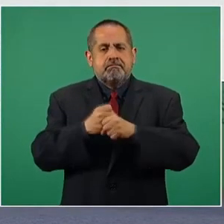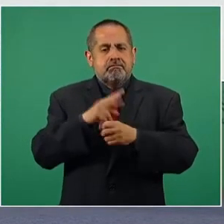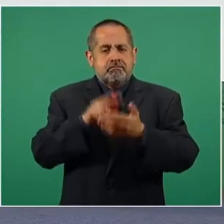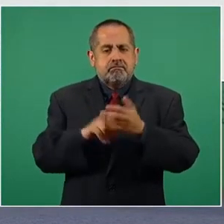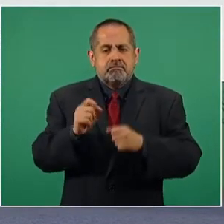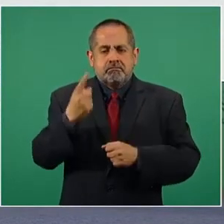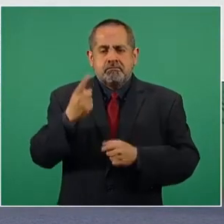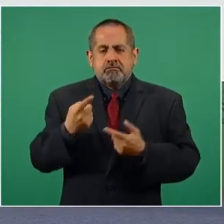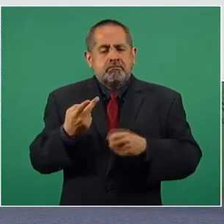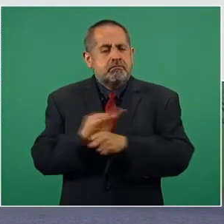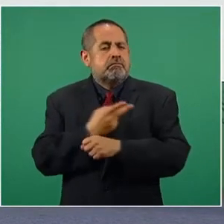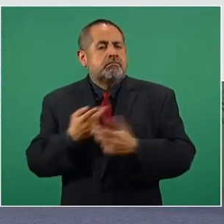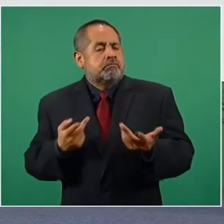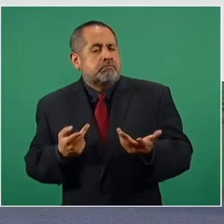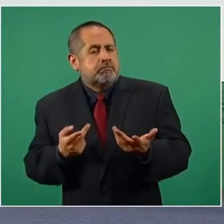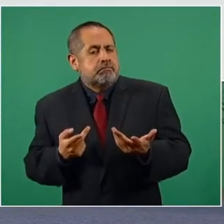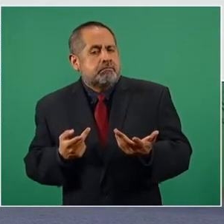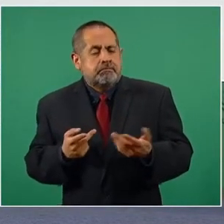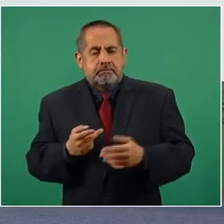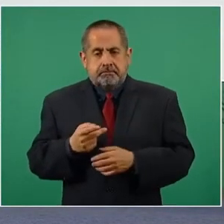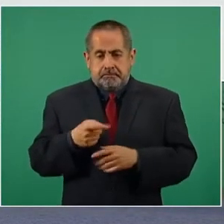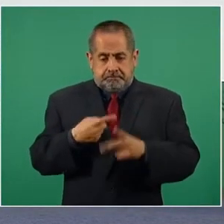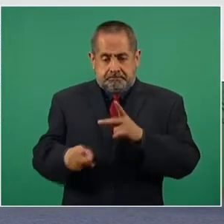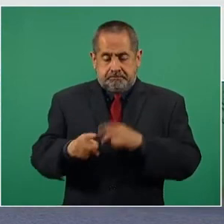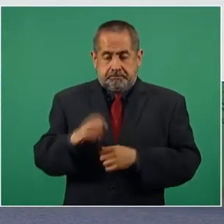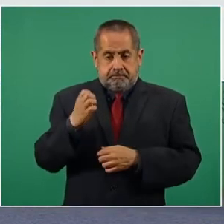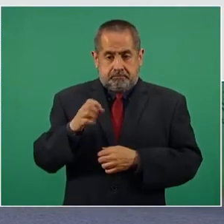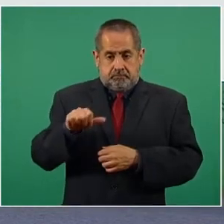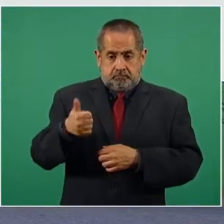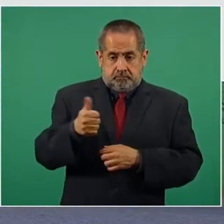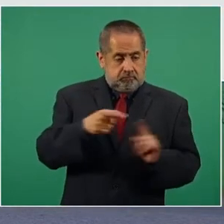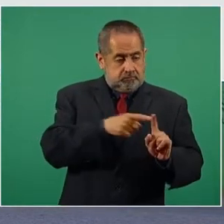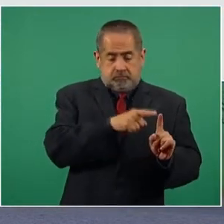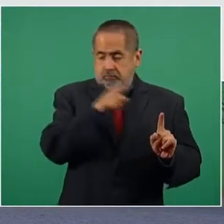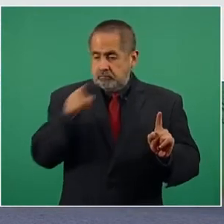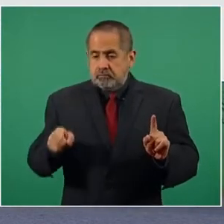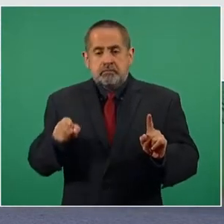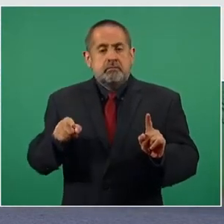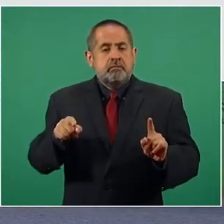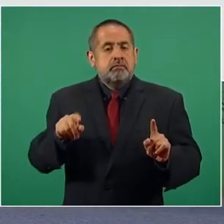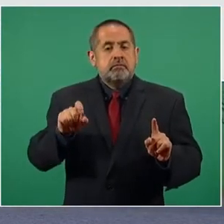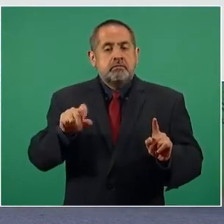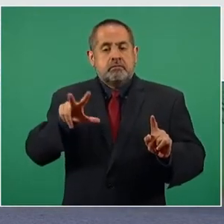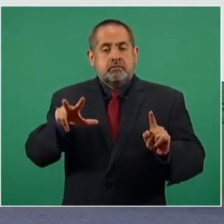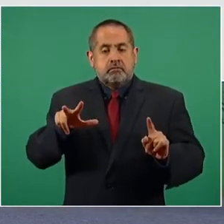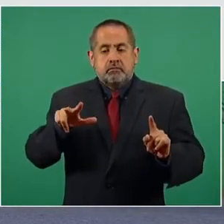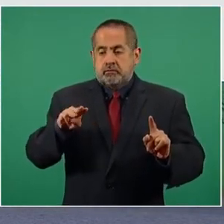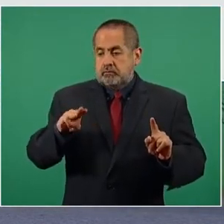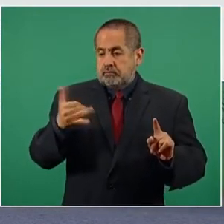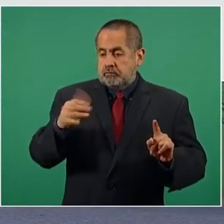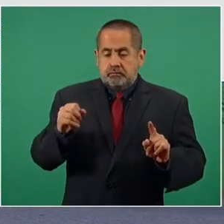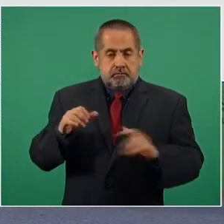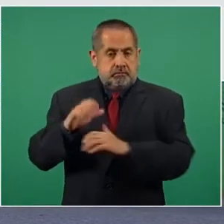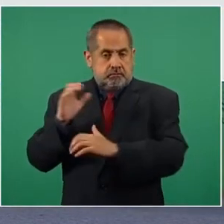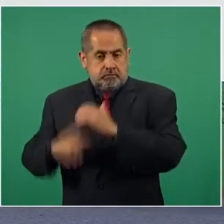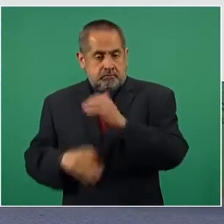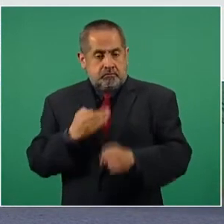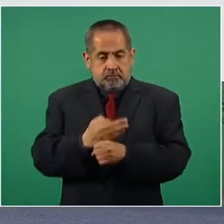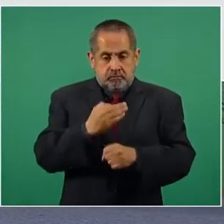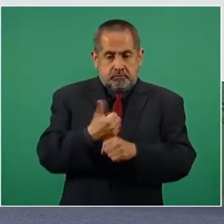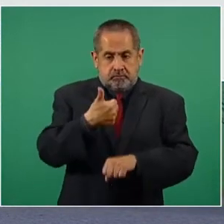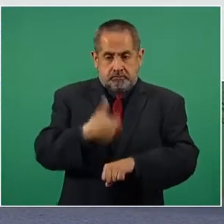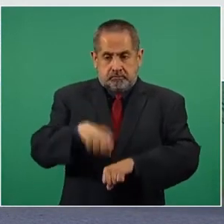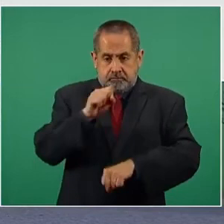inició en el 11 de enero, terminará el 28 de mayo, actualmente van en su sexta